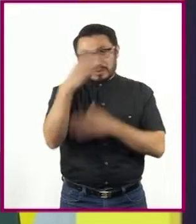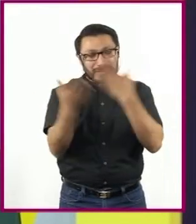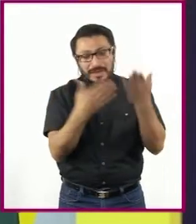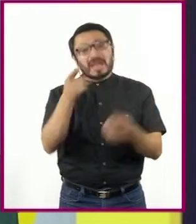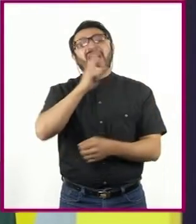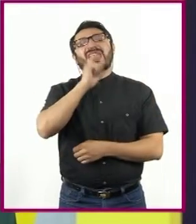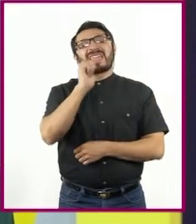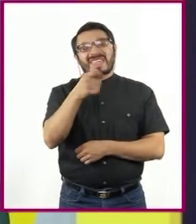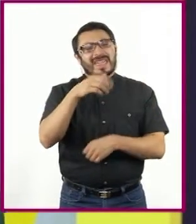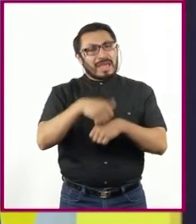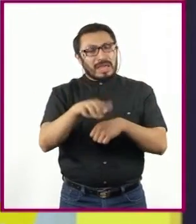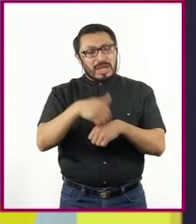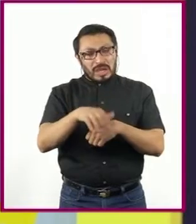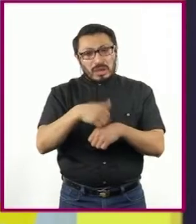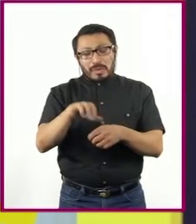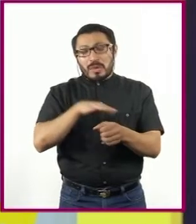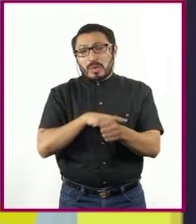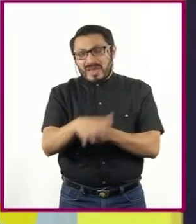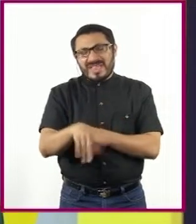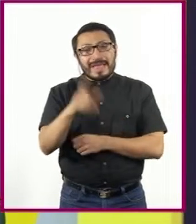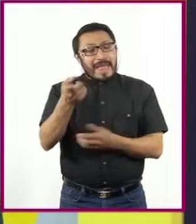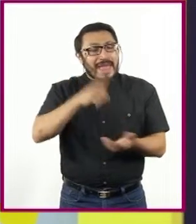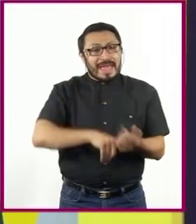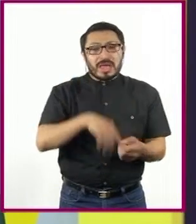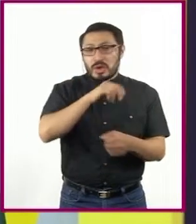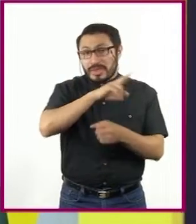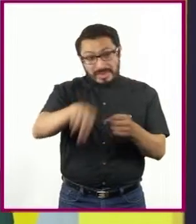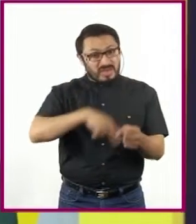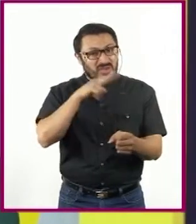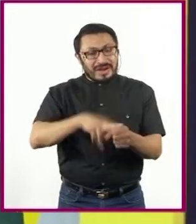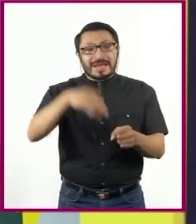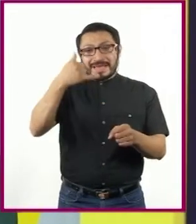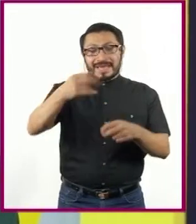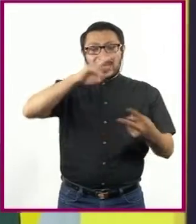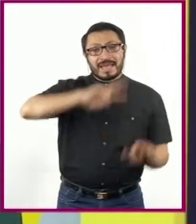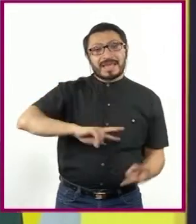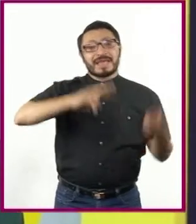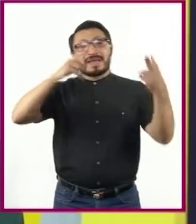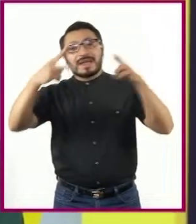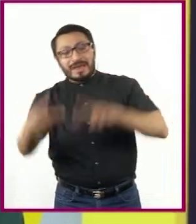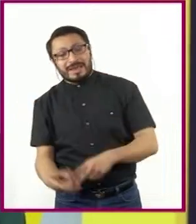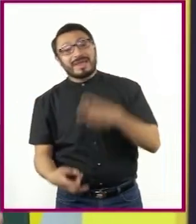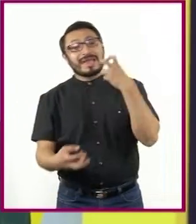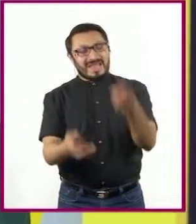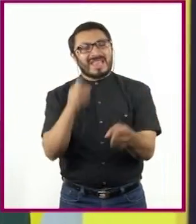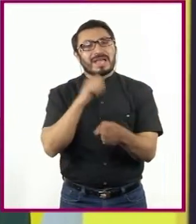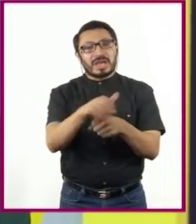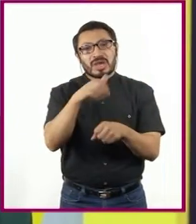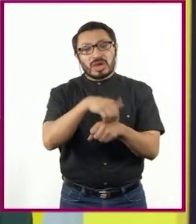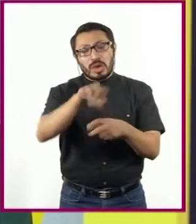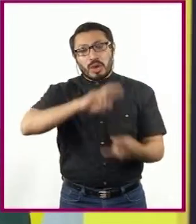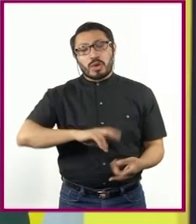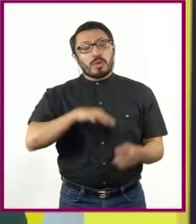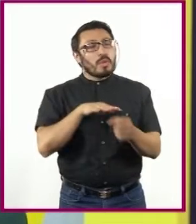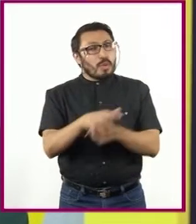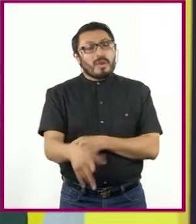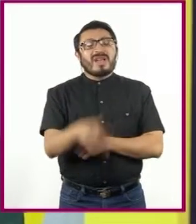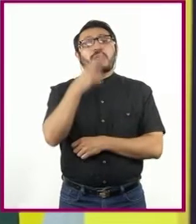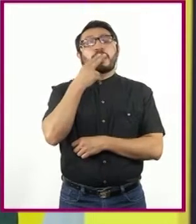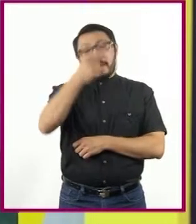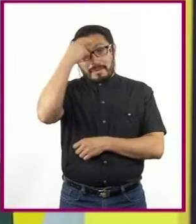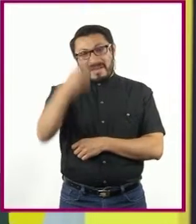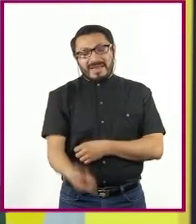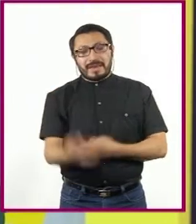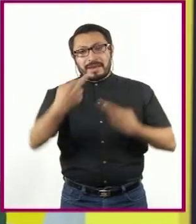enteros, que incluyen a los números naturales y a sus opuestos. Estos números enteros se utilizan para